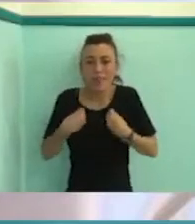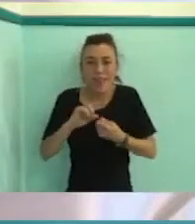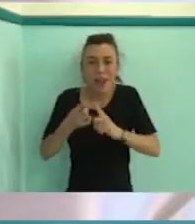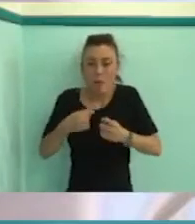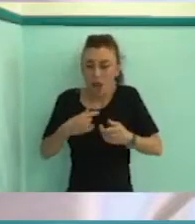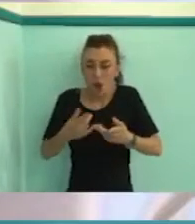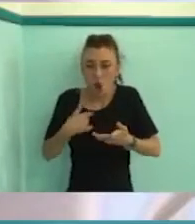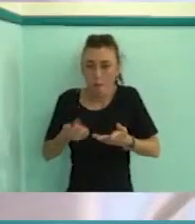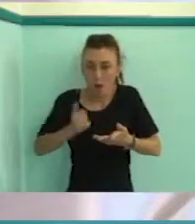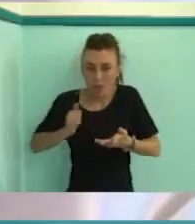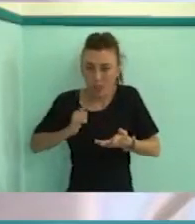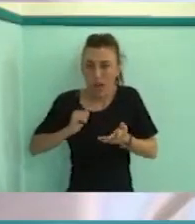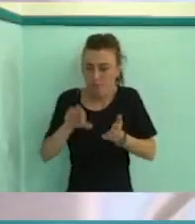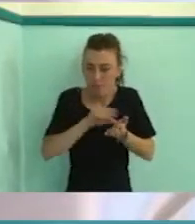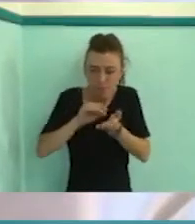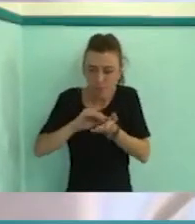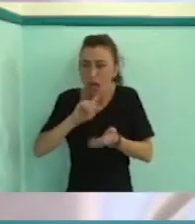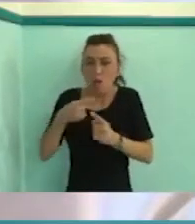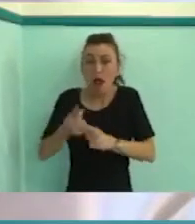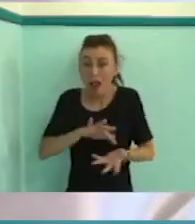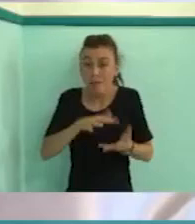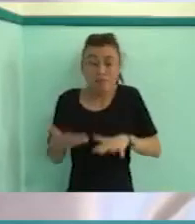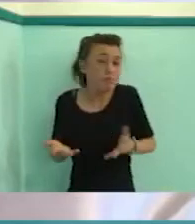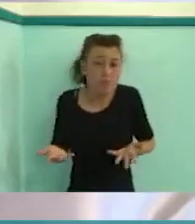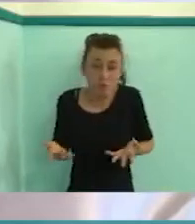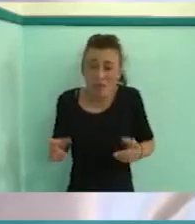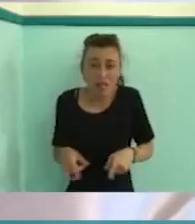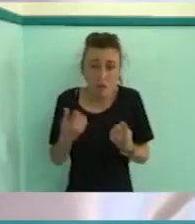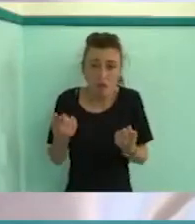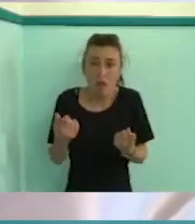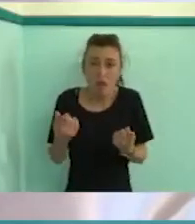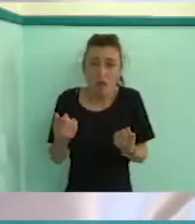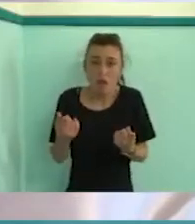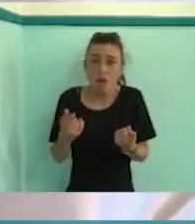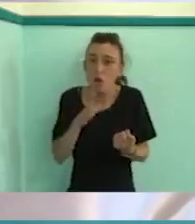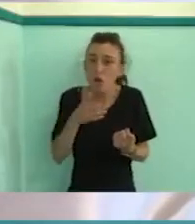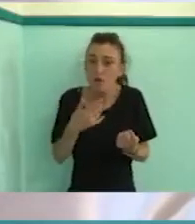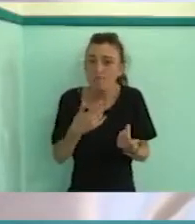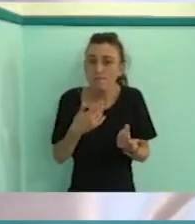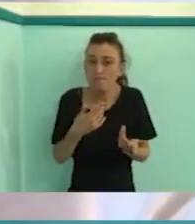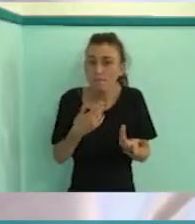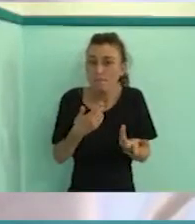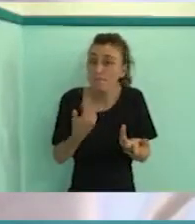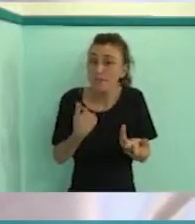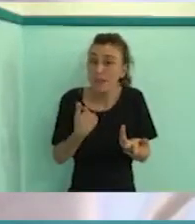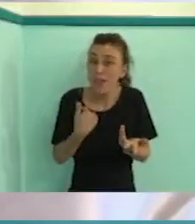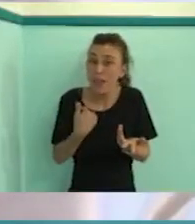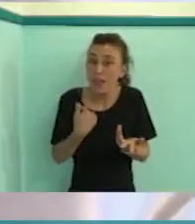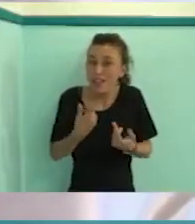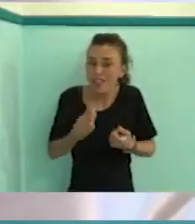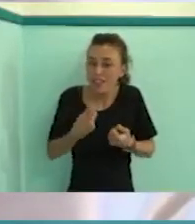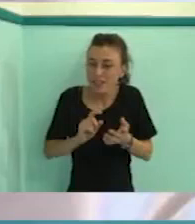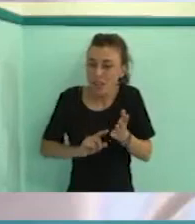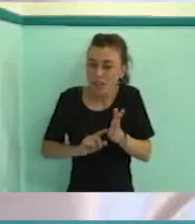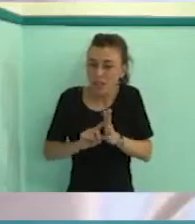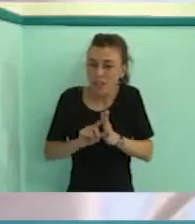explique o sea lo importante es esa primera decisión esa Mecha no que prende y que de repente dices ya no más no que para yo tarde muchísimo también en tener ese